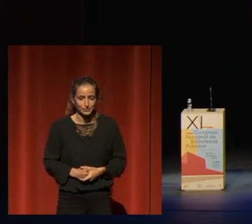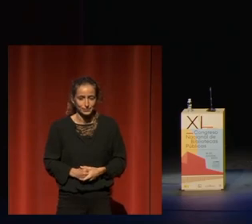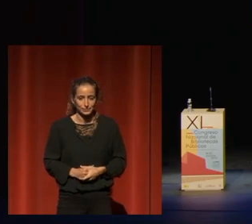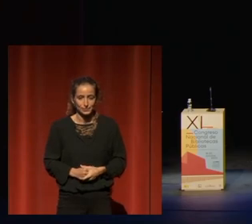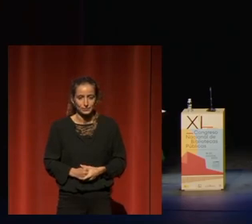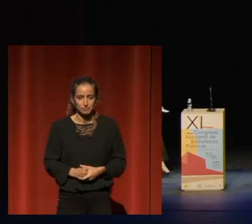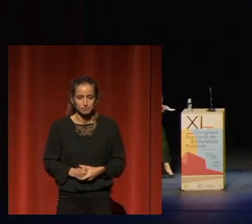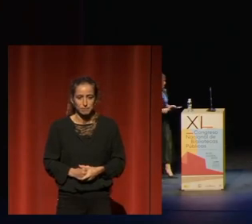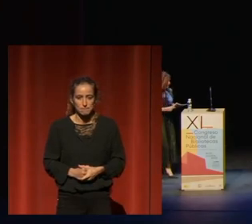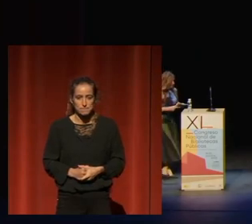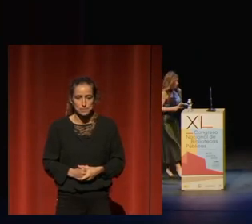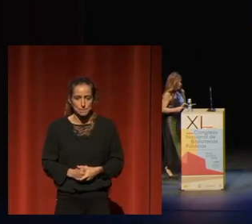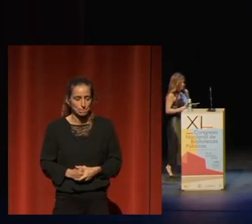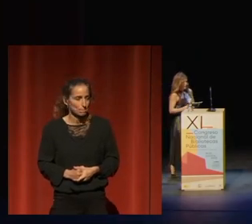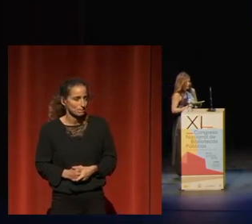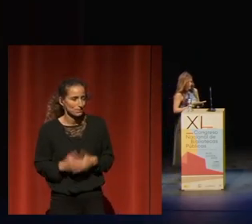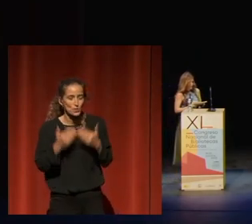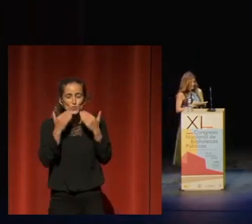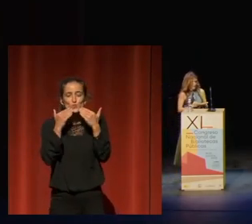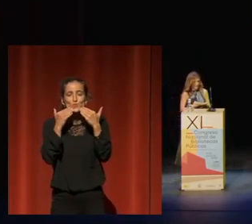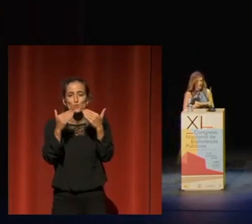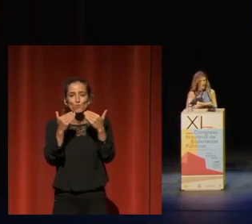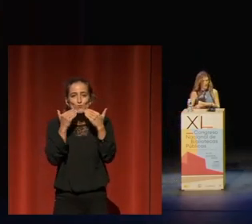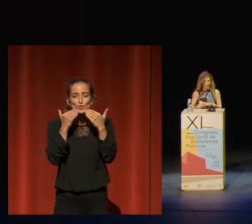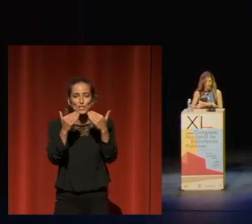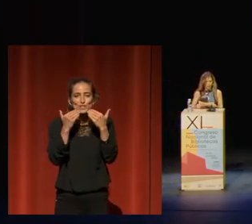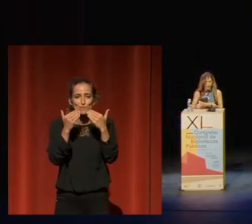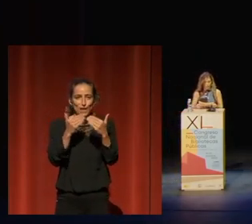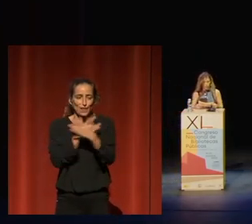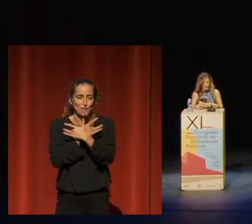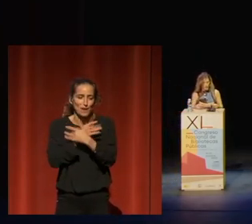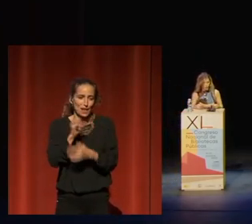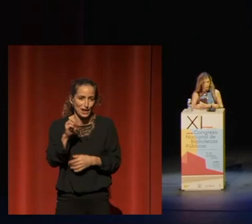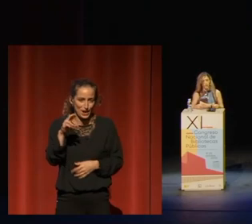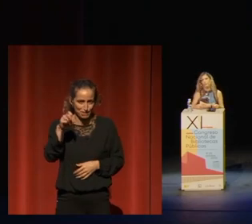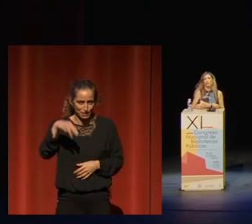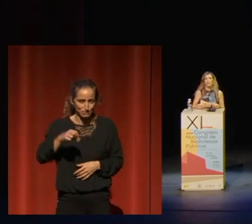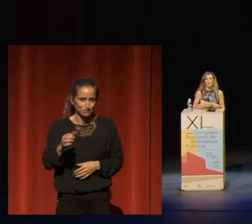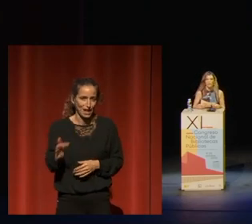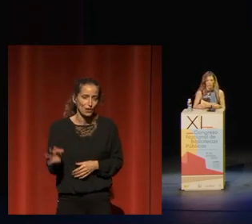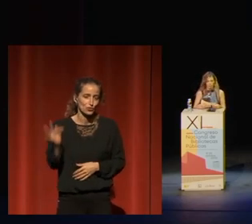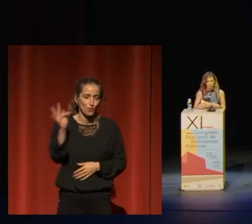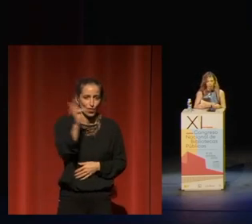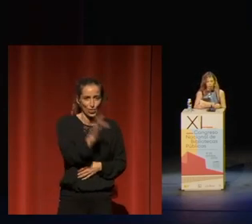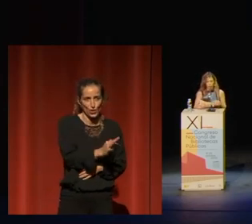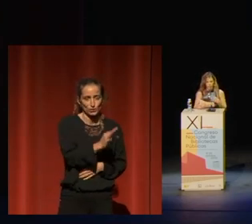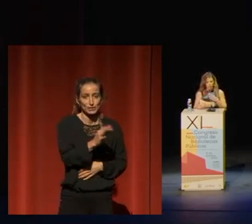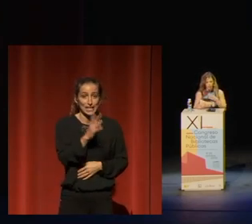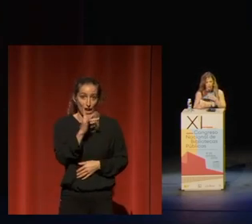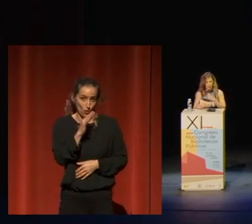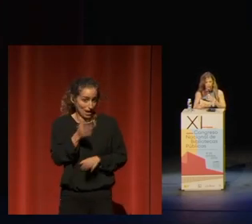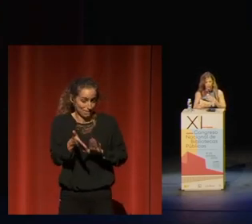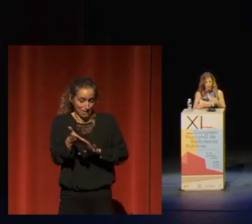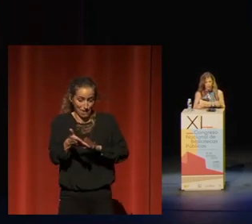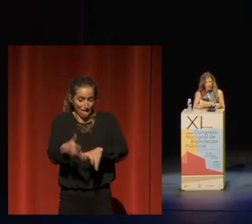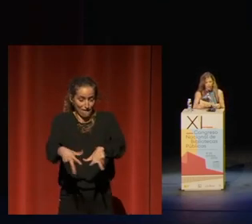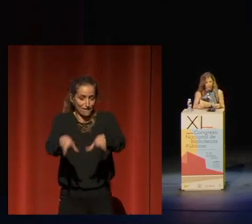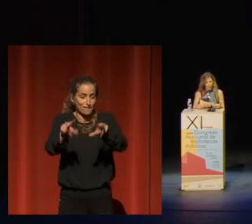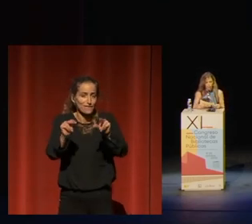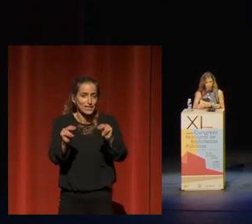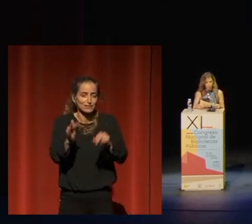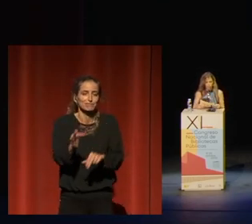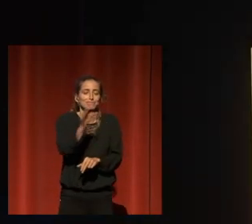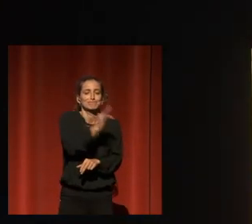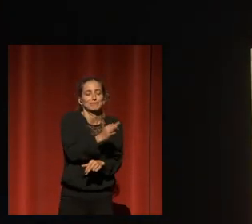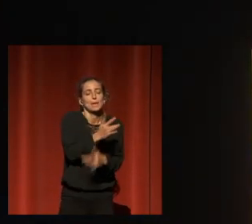gracias muchísimas Muchísimas gracias María del Carmen Pues a continuación y para concluir tiene la palabra